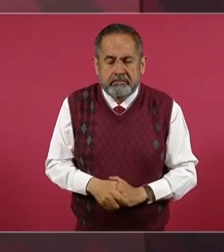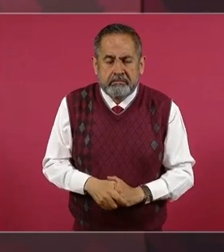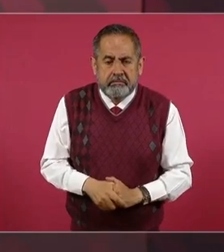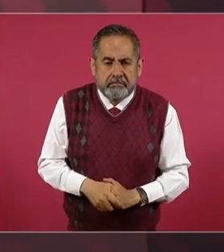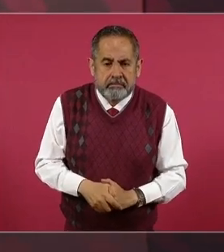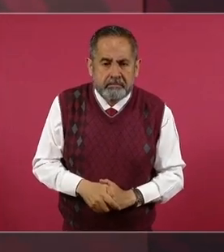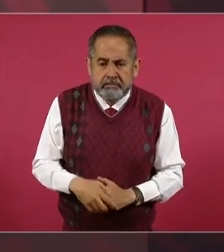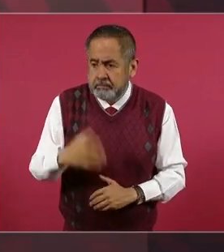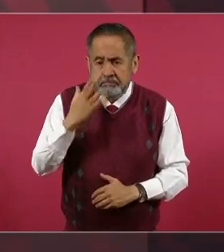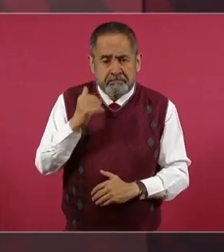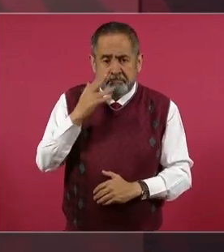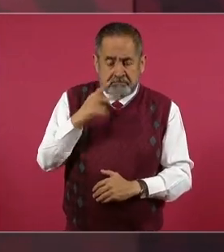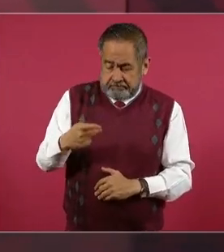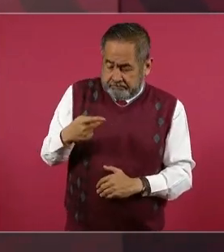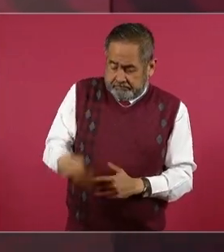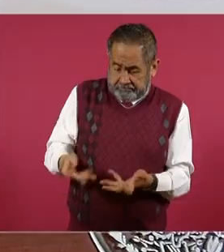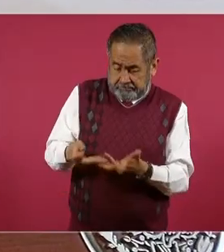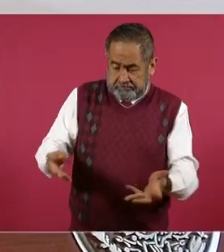no había